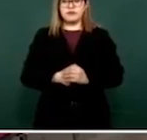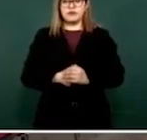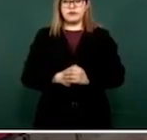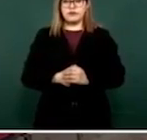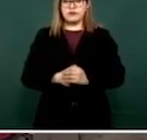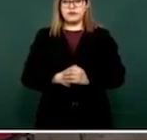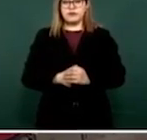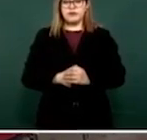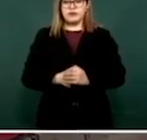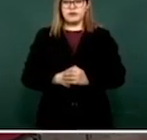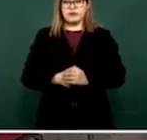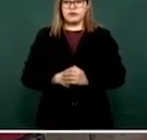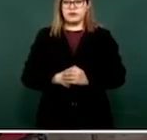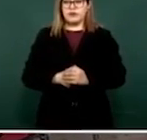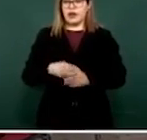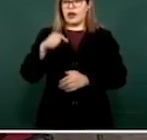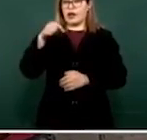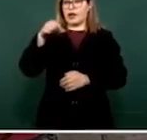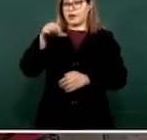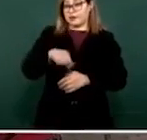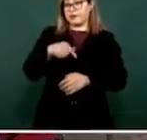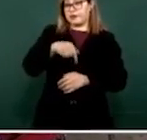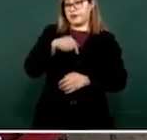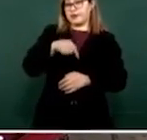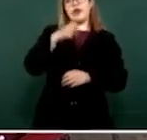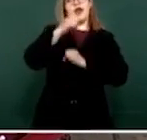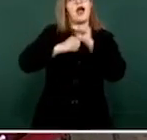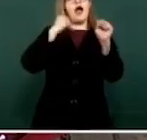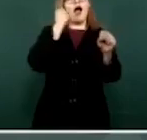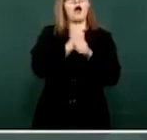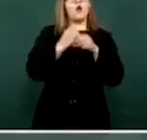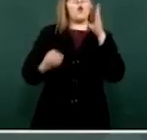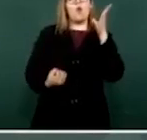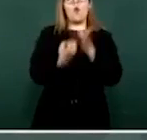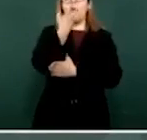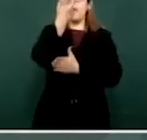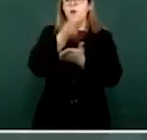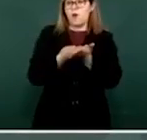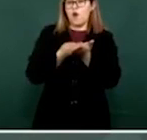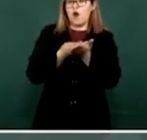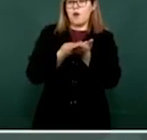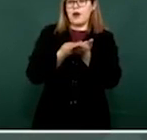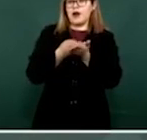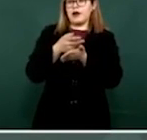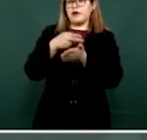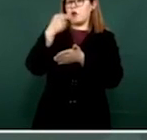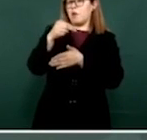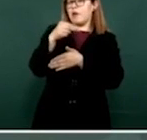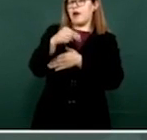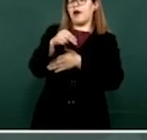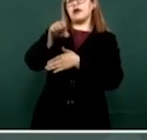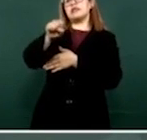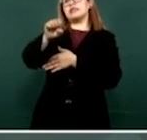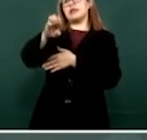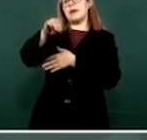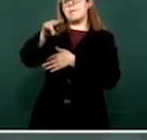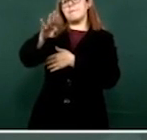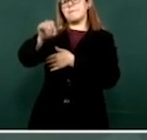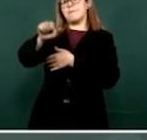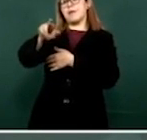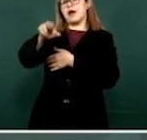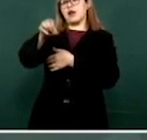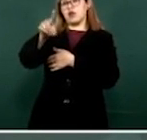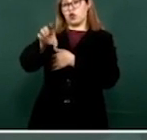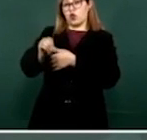entrar este año el programa Sembrando Vida, que es precisamente